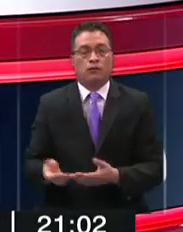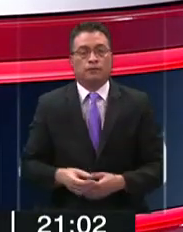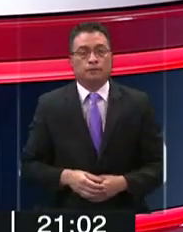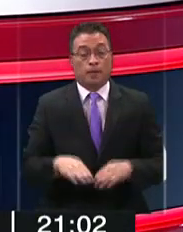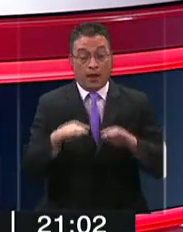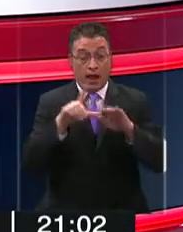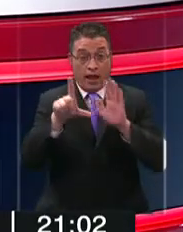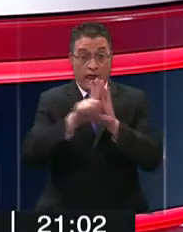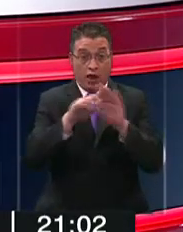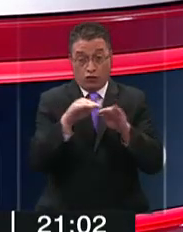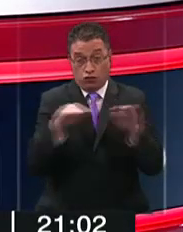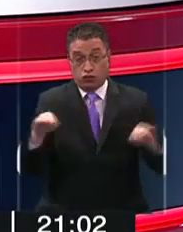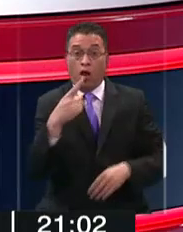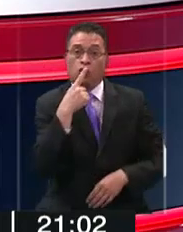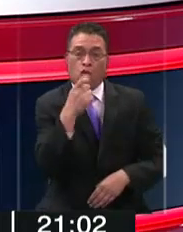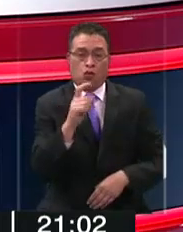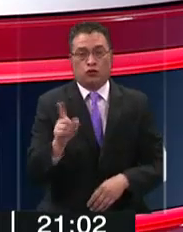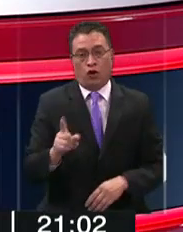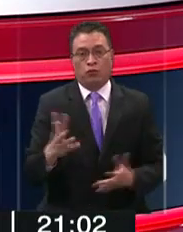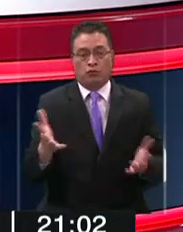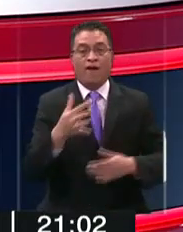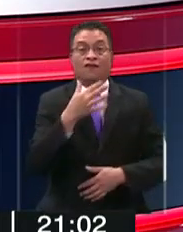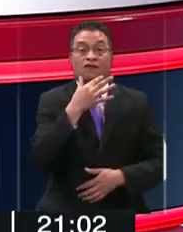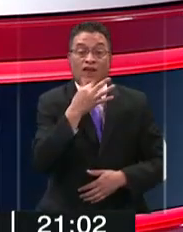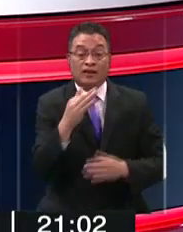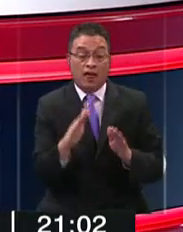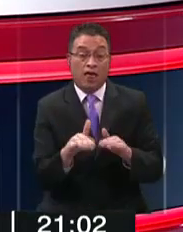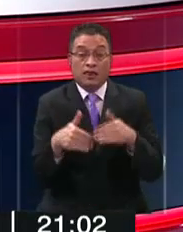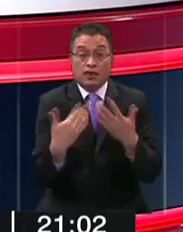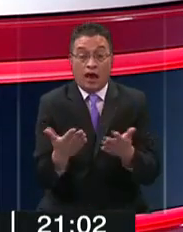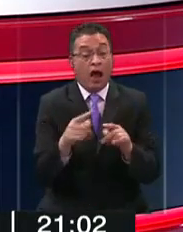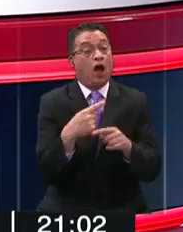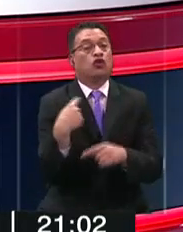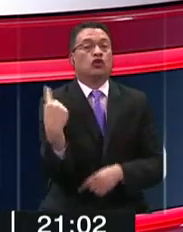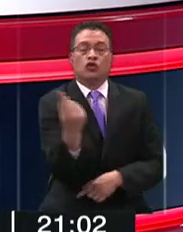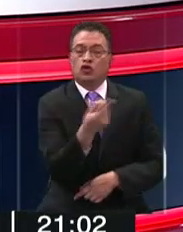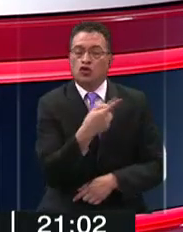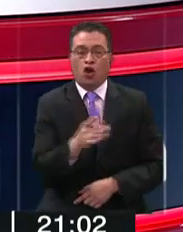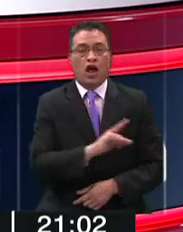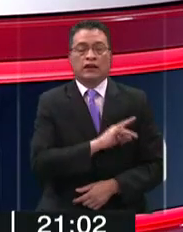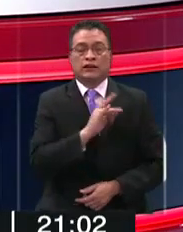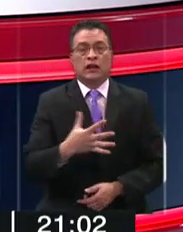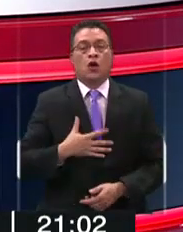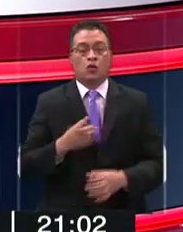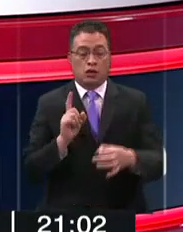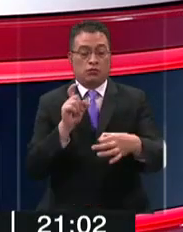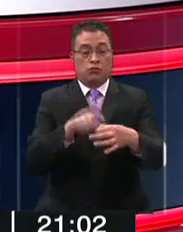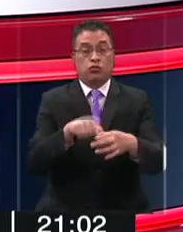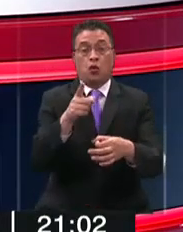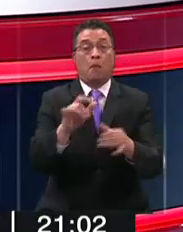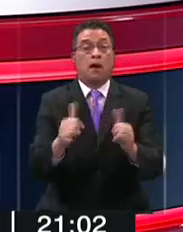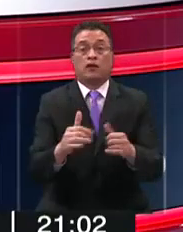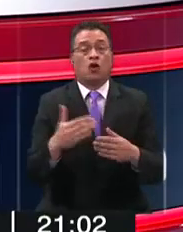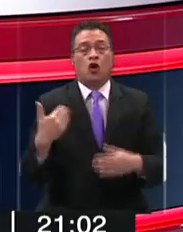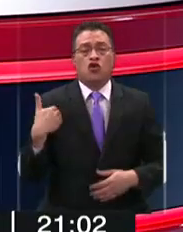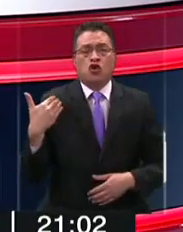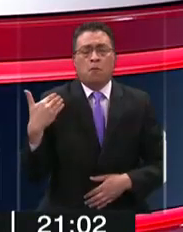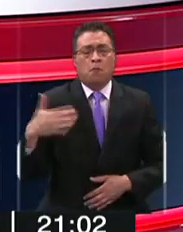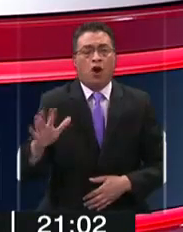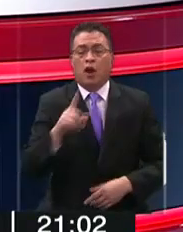Ley pareja no es dura y las facilidades deben ser para todos los chilenos que quieran militar en un partido, sin importar